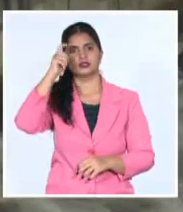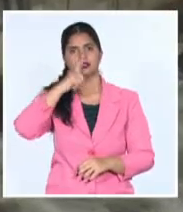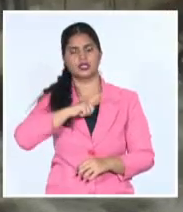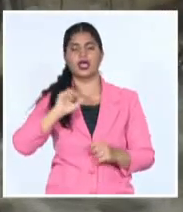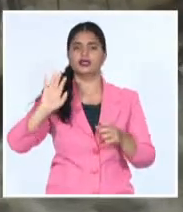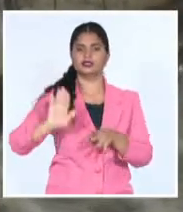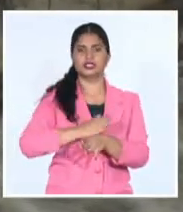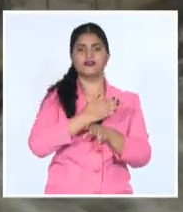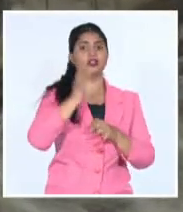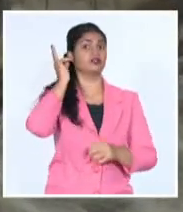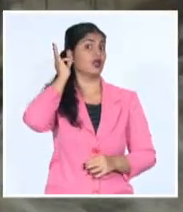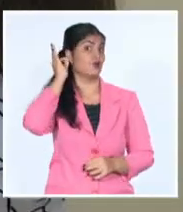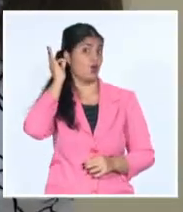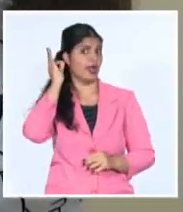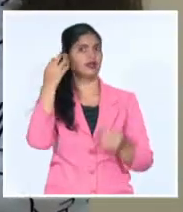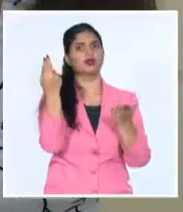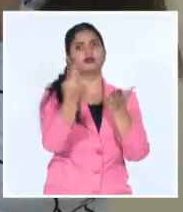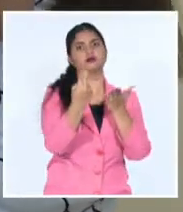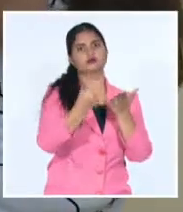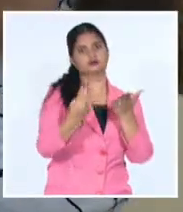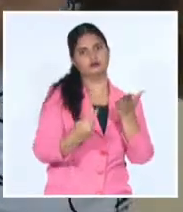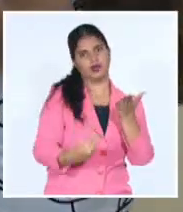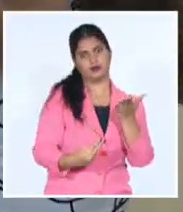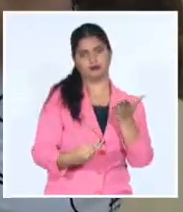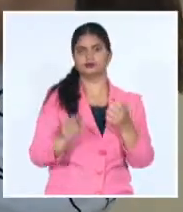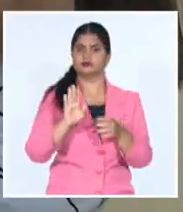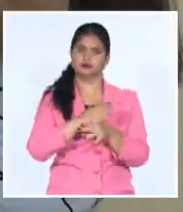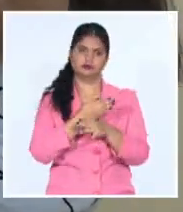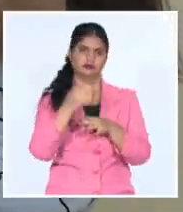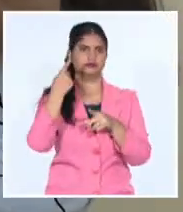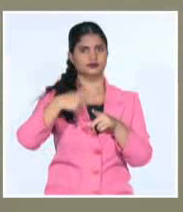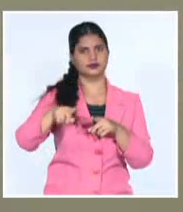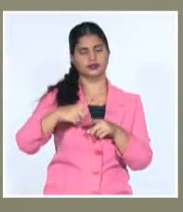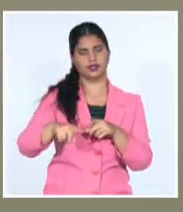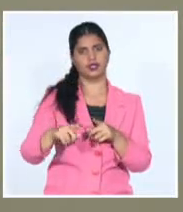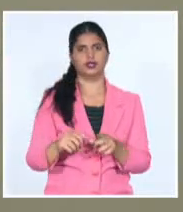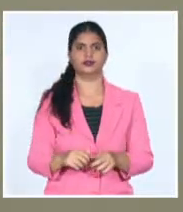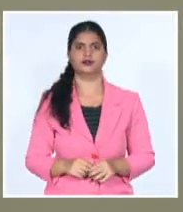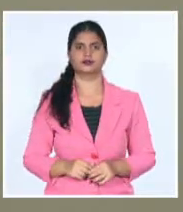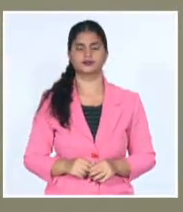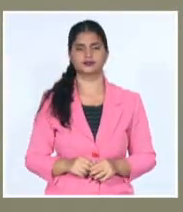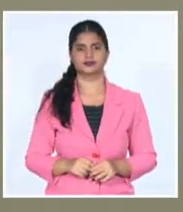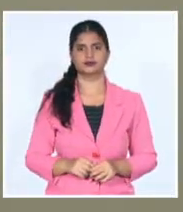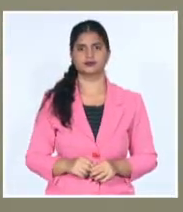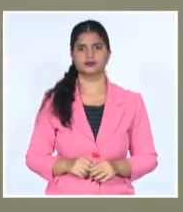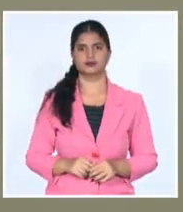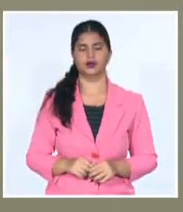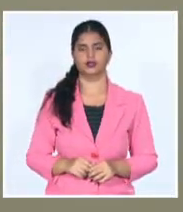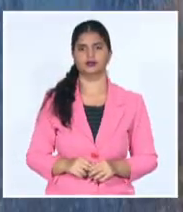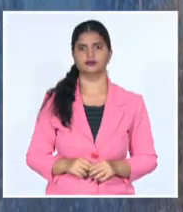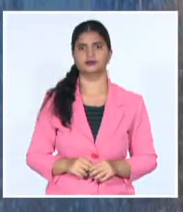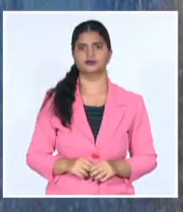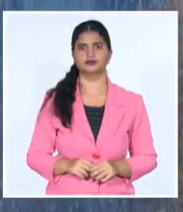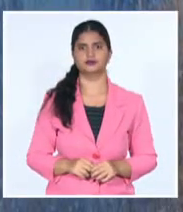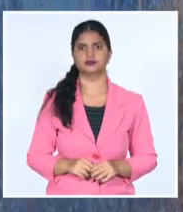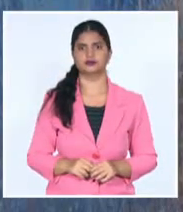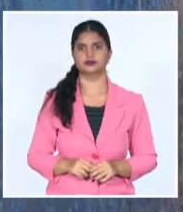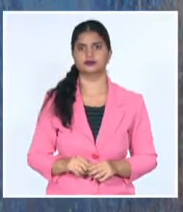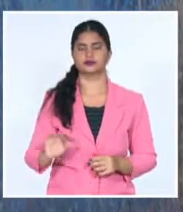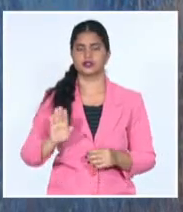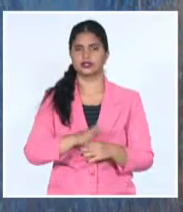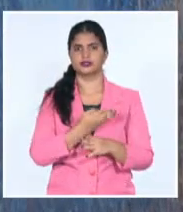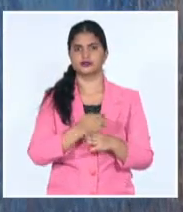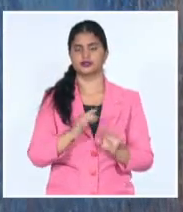Jiménez, Asillader Ruiz, Flora Fon, entre otras. Una representación de varias generaciones. Representa a cada una de